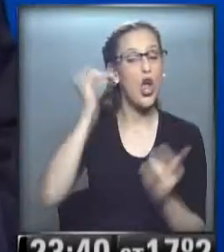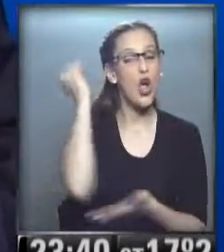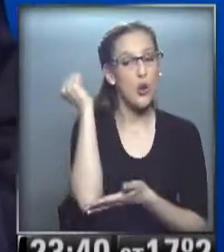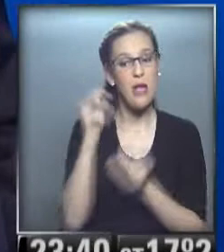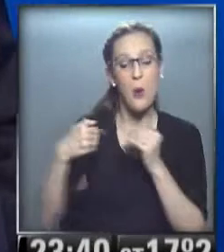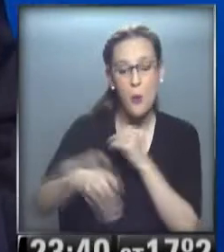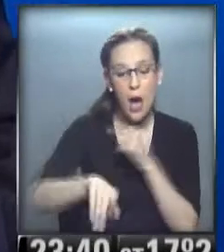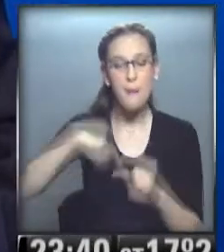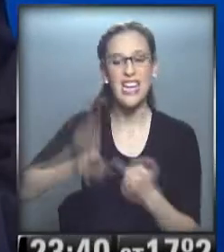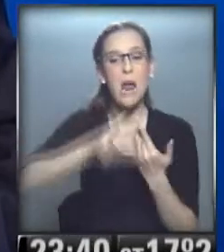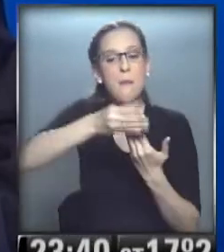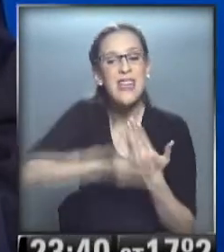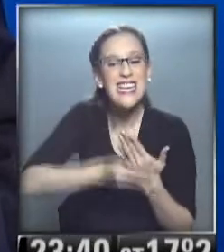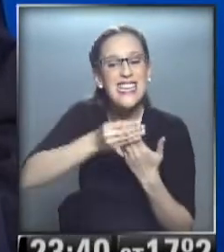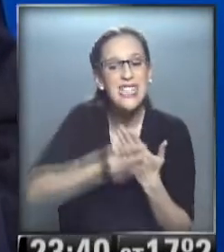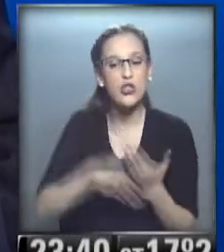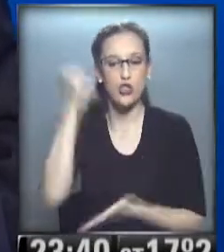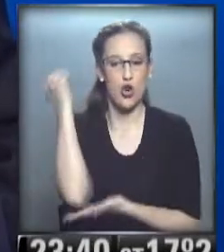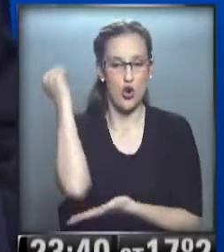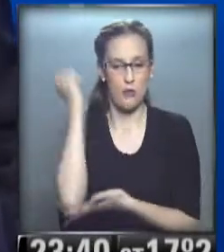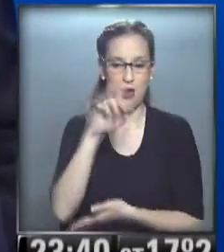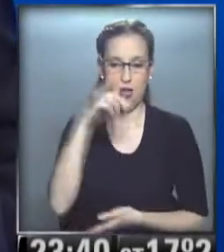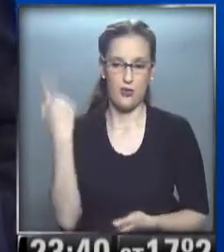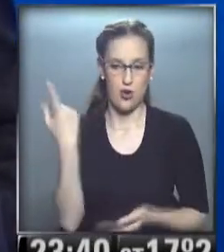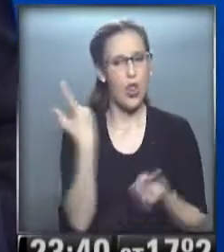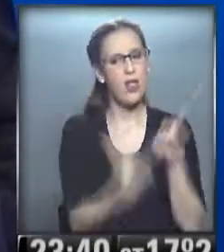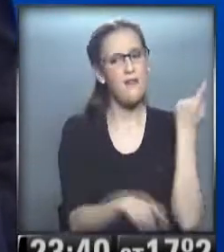mañana ministro de Economía de la Nación.